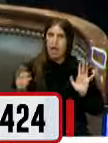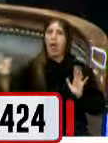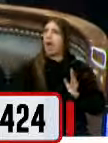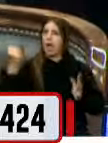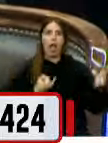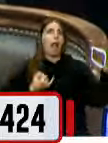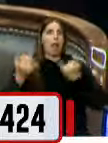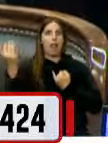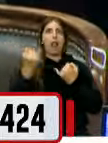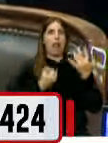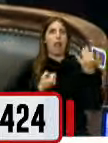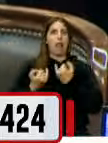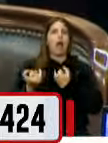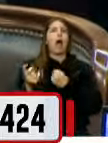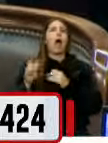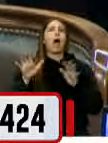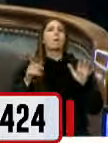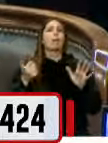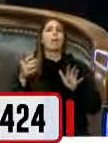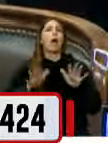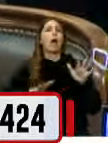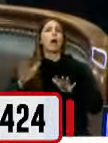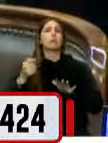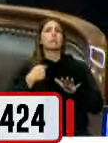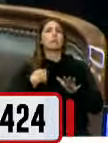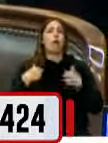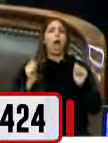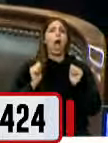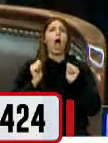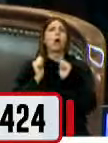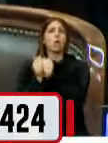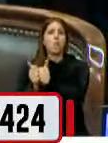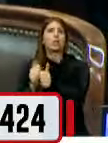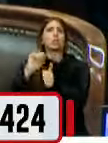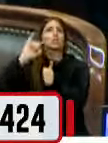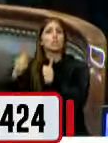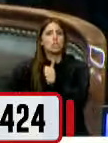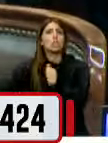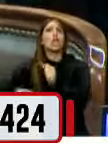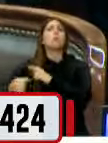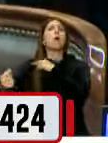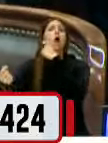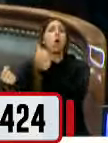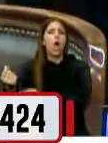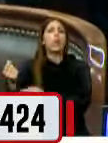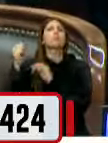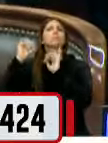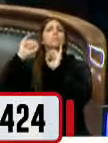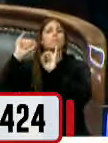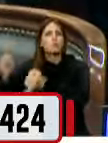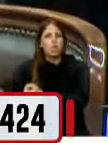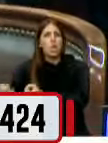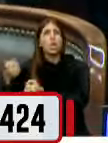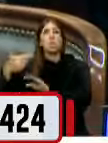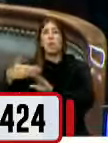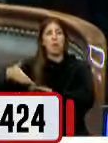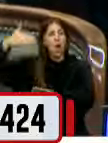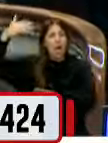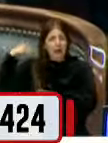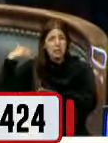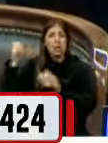tocando el cordón, separando justamente a la gente que está ubicada sobre la vereda que da Rodríguez Peña y que separa la calle Entre Ríos.